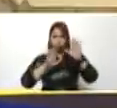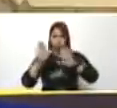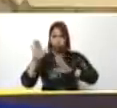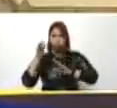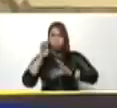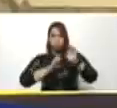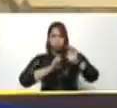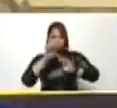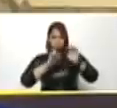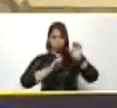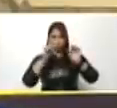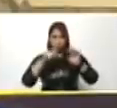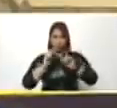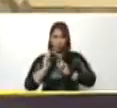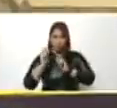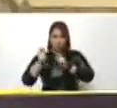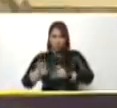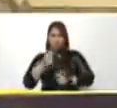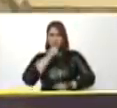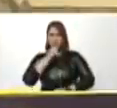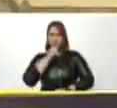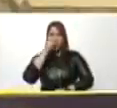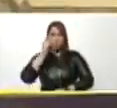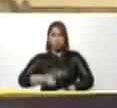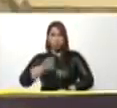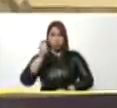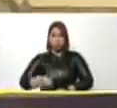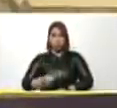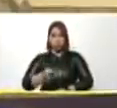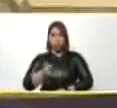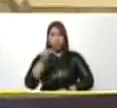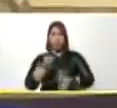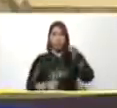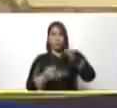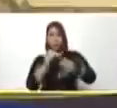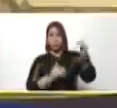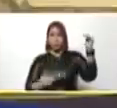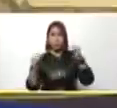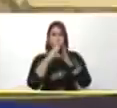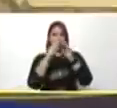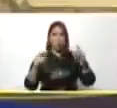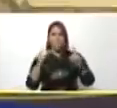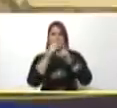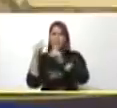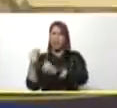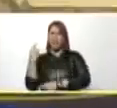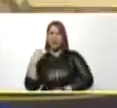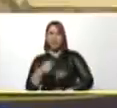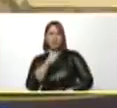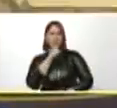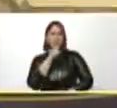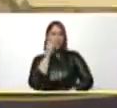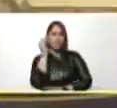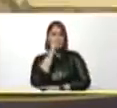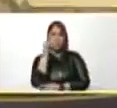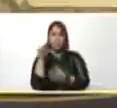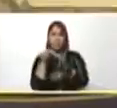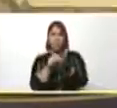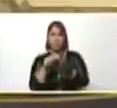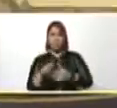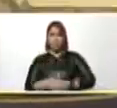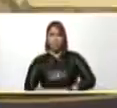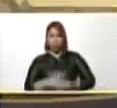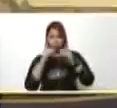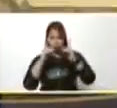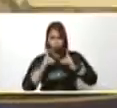evaluación y designación de los magistrados del Tribunal Supremo de Justicia. Toda la palabra la tiene la Asamblea Nacional